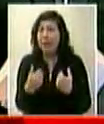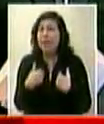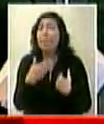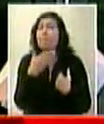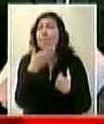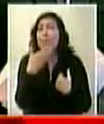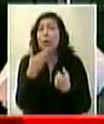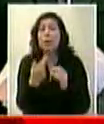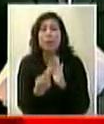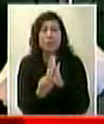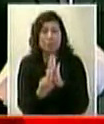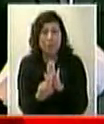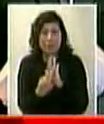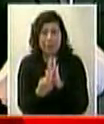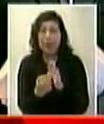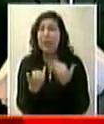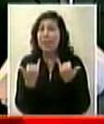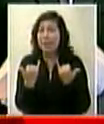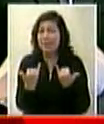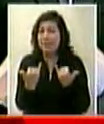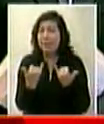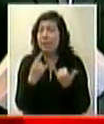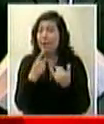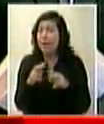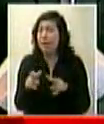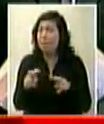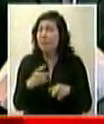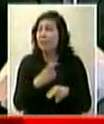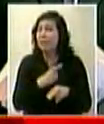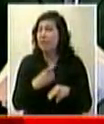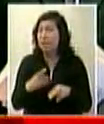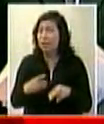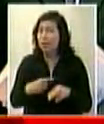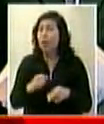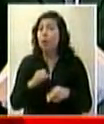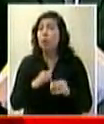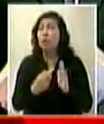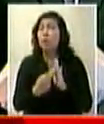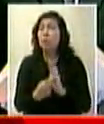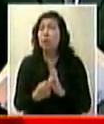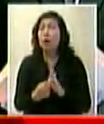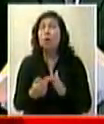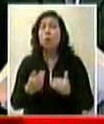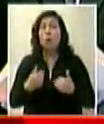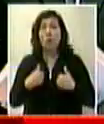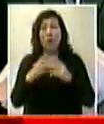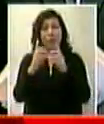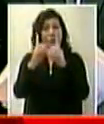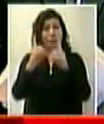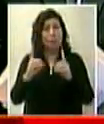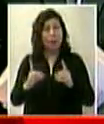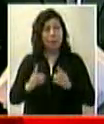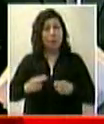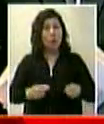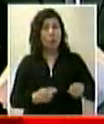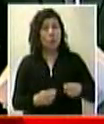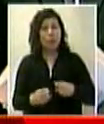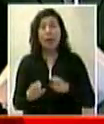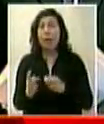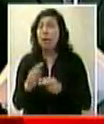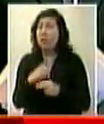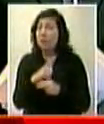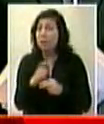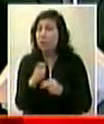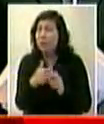mejorar los sistemas de representación y en ese empeño está la mesa directiva. Yo represento a Huancavelica, que tiene 610